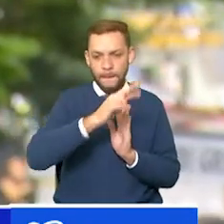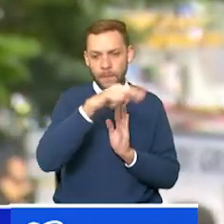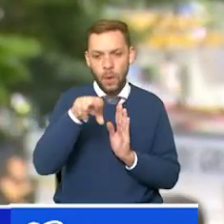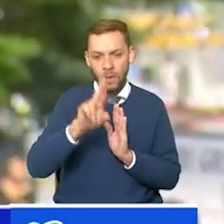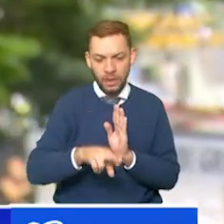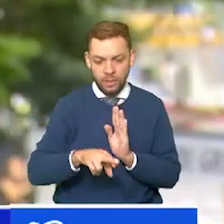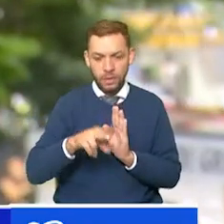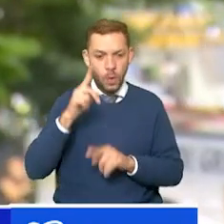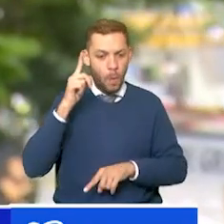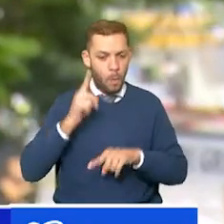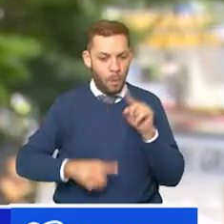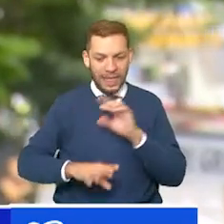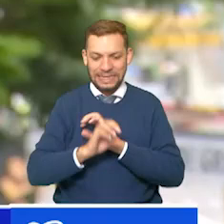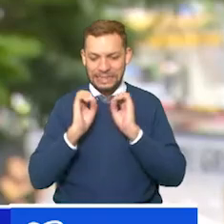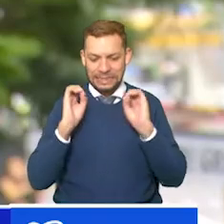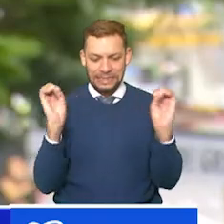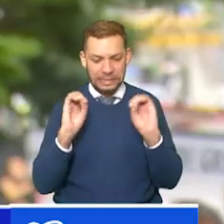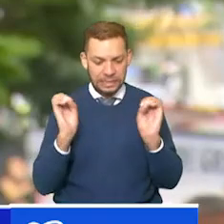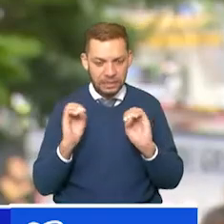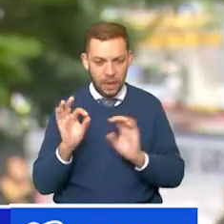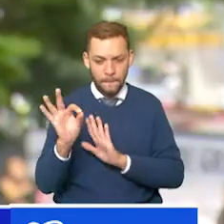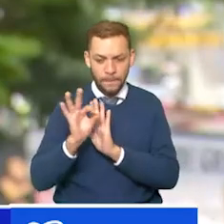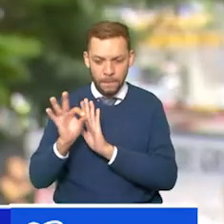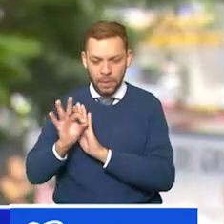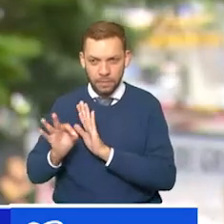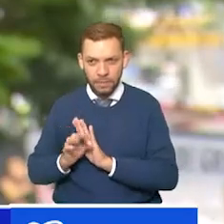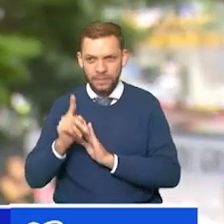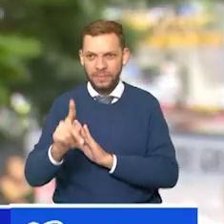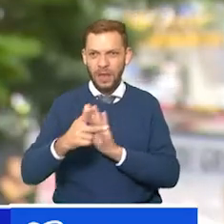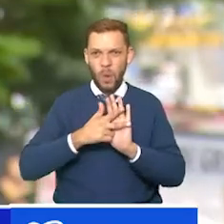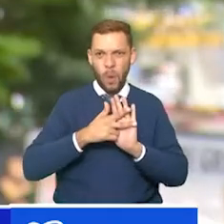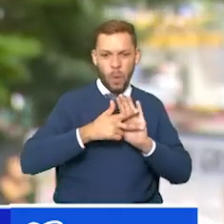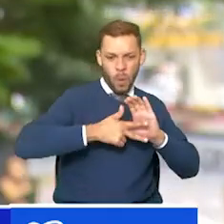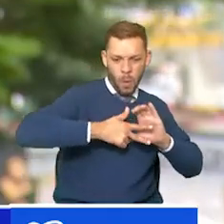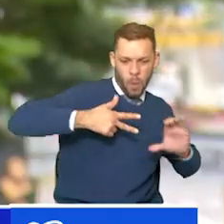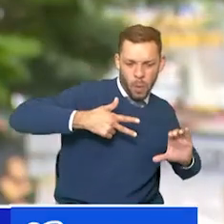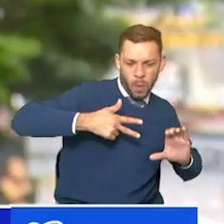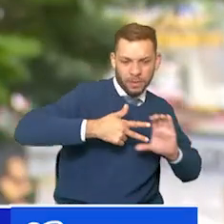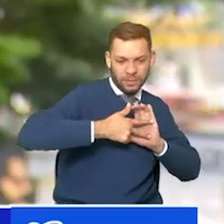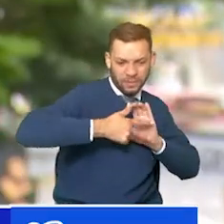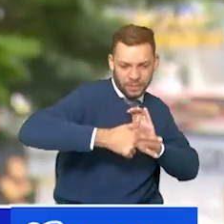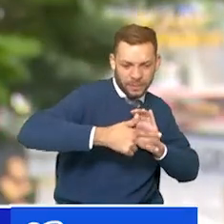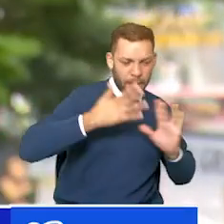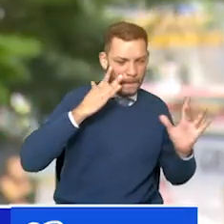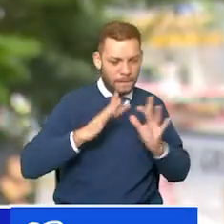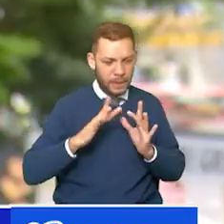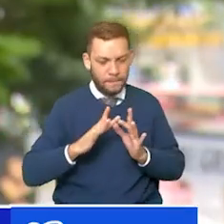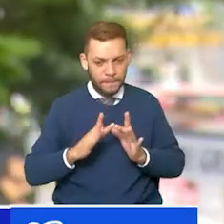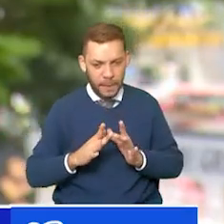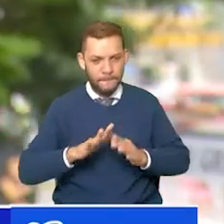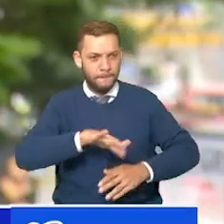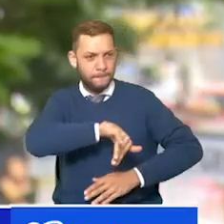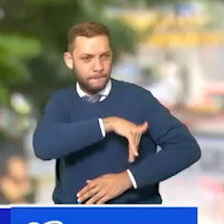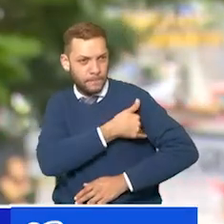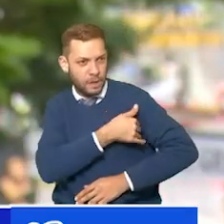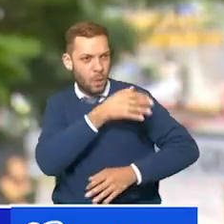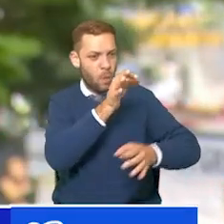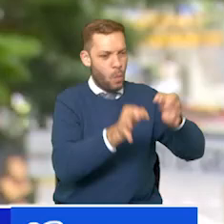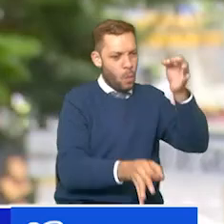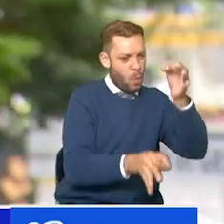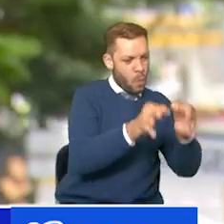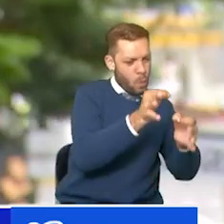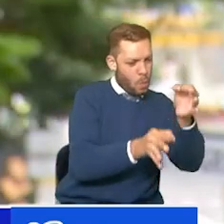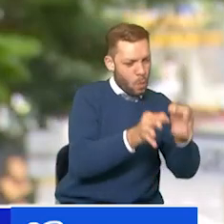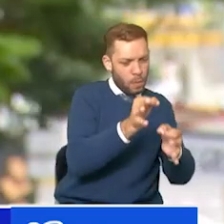mínimo atenta entonces contra la sentencia de la corte constitucional el protocolo del Ministerio de Justicia que establece también